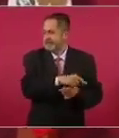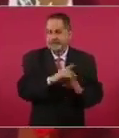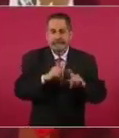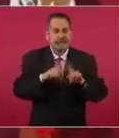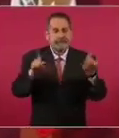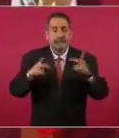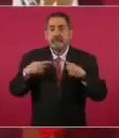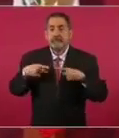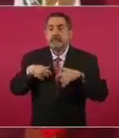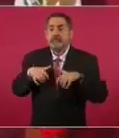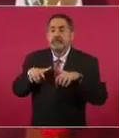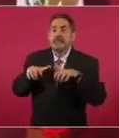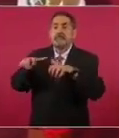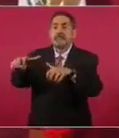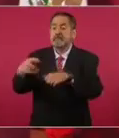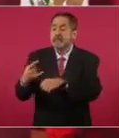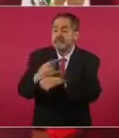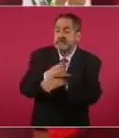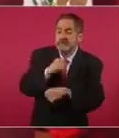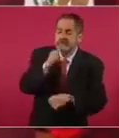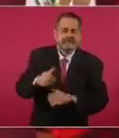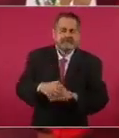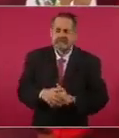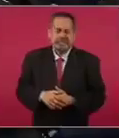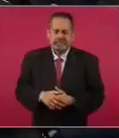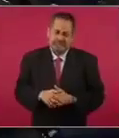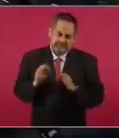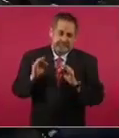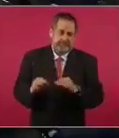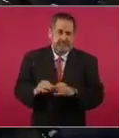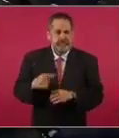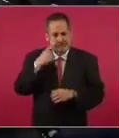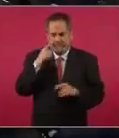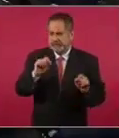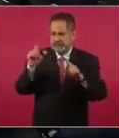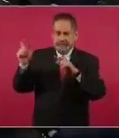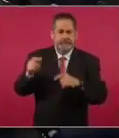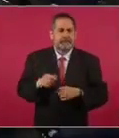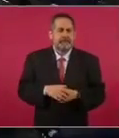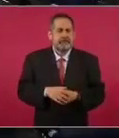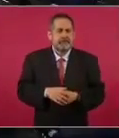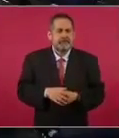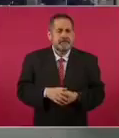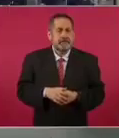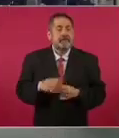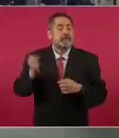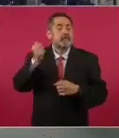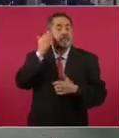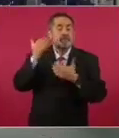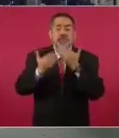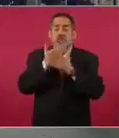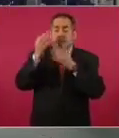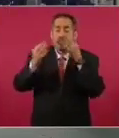no en el pueblo. ¿Por qué no pones? Porque muchos que ven la mañanera